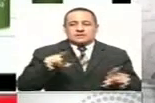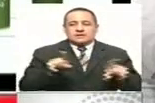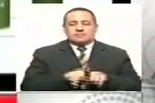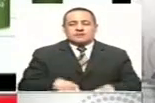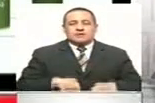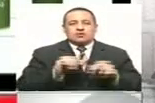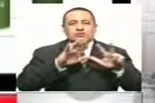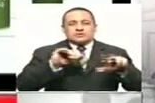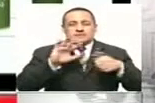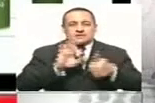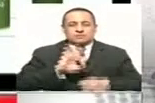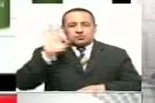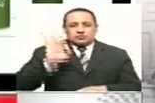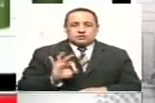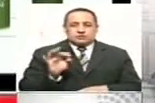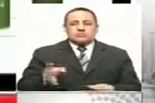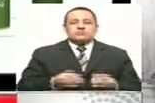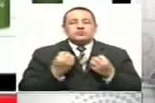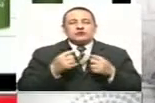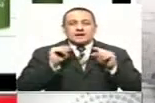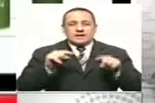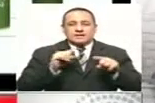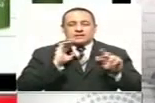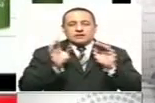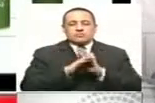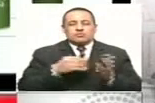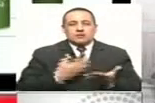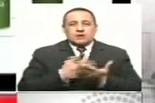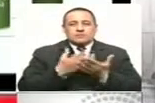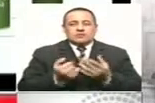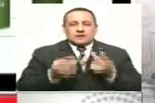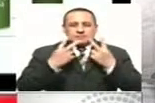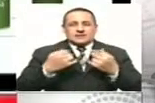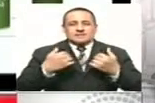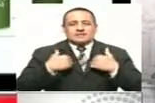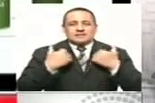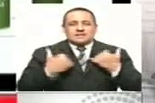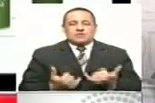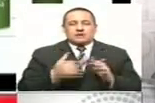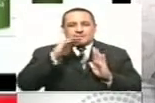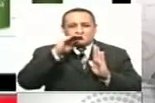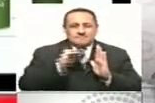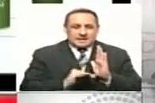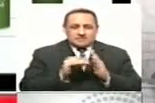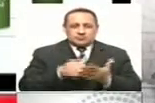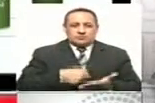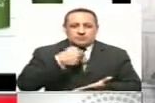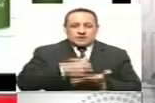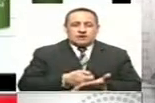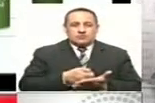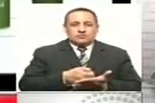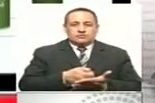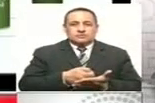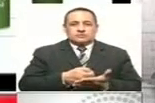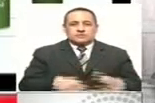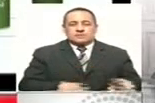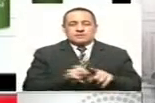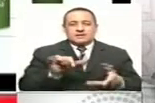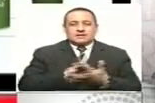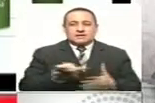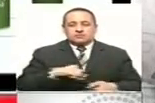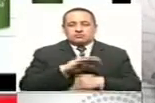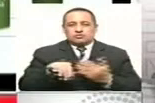86%. ¿Por qué? Esto por el impacto todavía que hemos tenido de menor recaudación por aporte